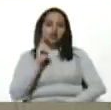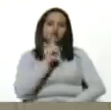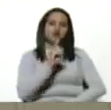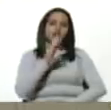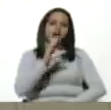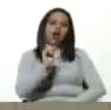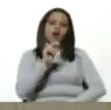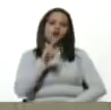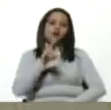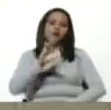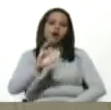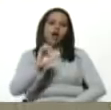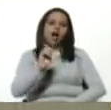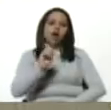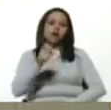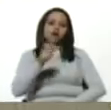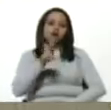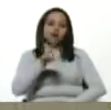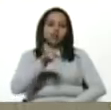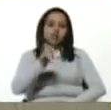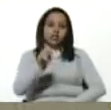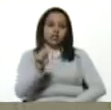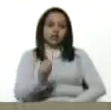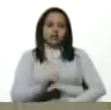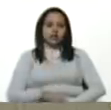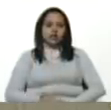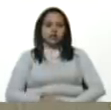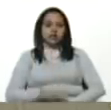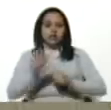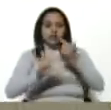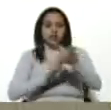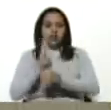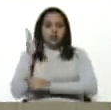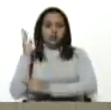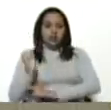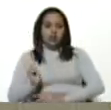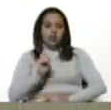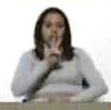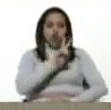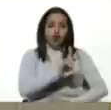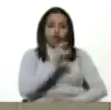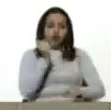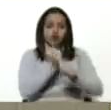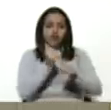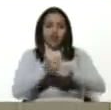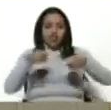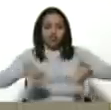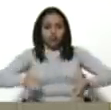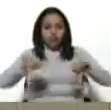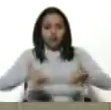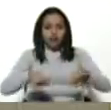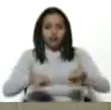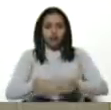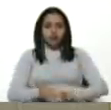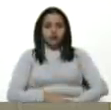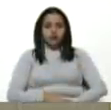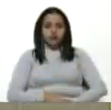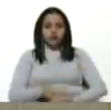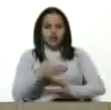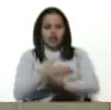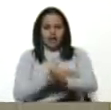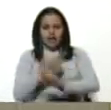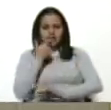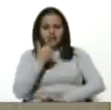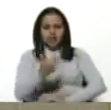estos 5 casos de Petare, 2 casos son trabajadores del supermercado que referí anteriormente,